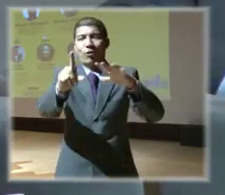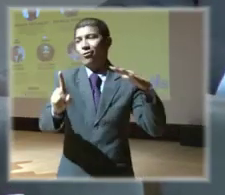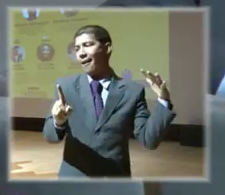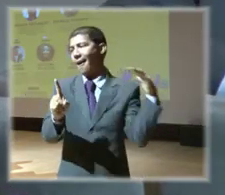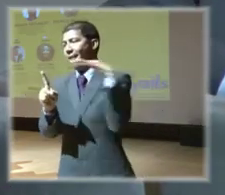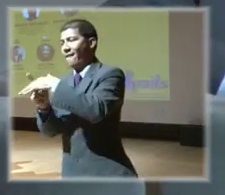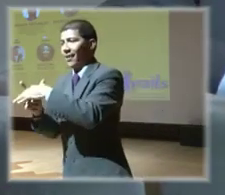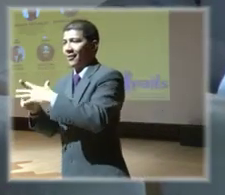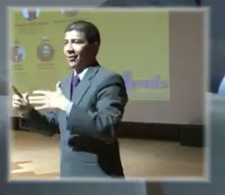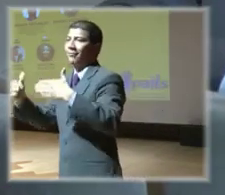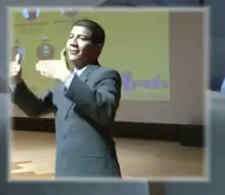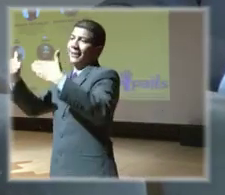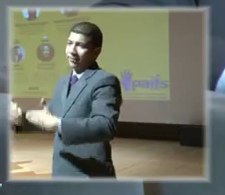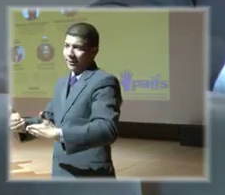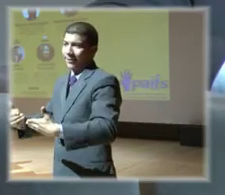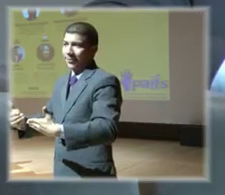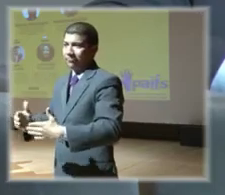tiene discapacidad.